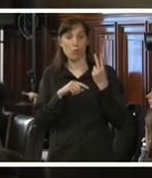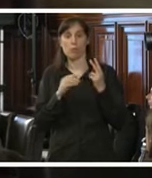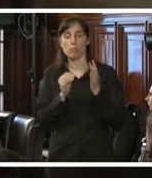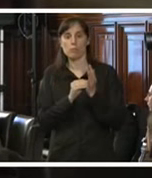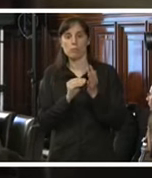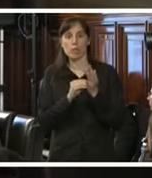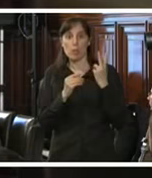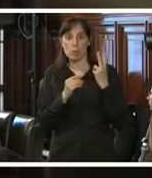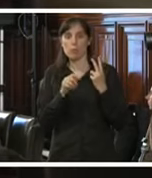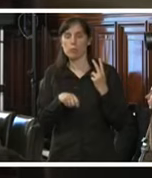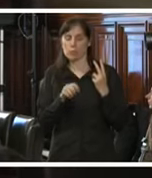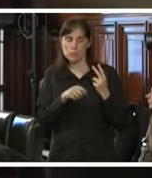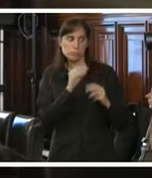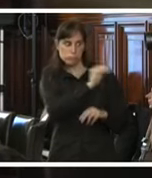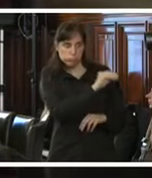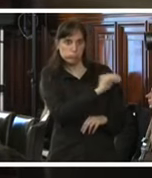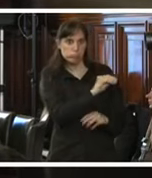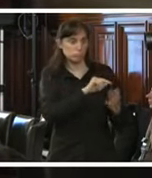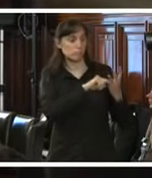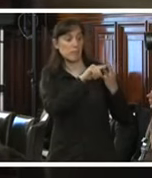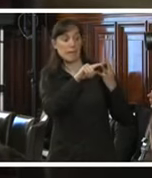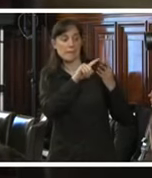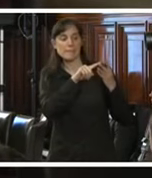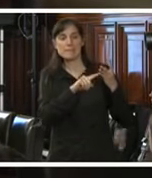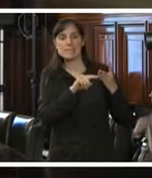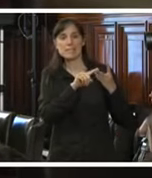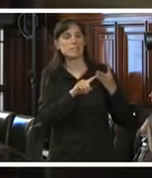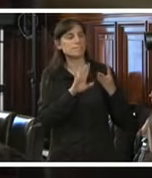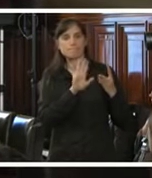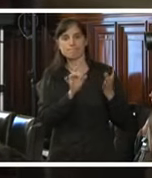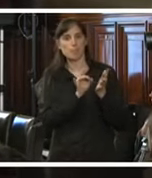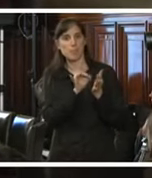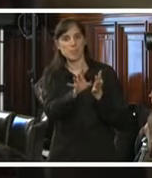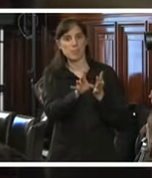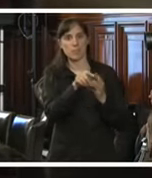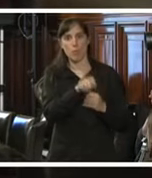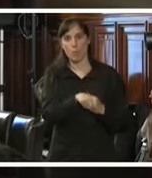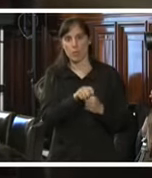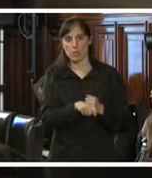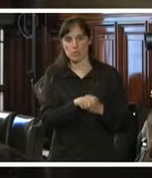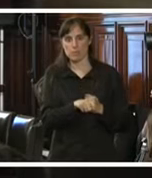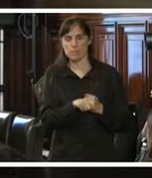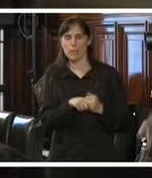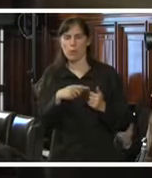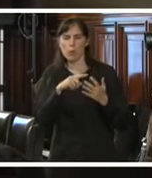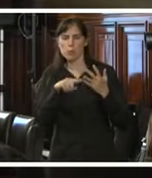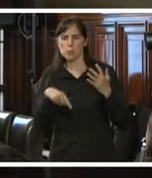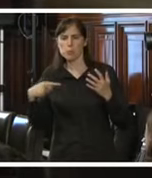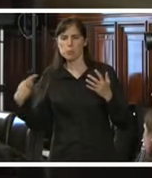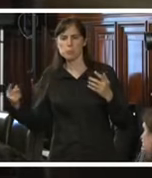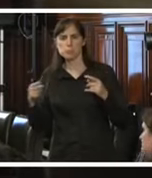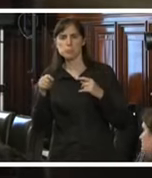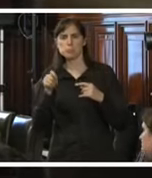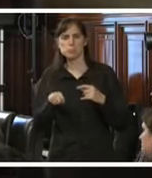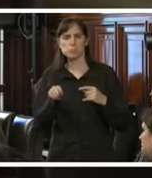y ya en los siguientes, la sanción fue la destitución. Paralelamente, no se ha aplicado sanción alguna por casos en los que se haya